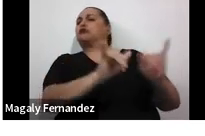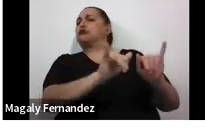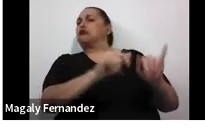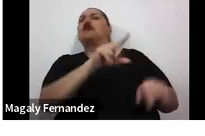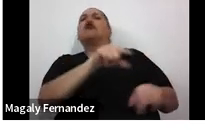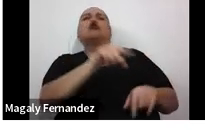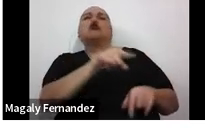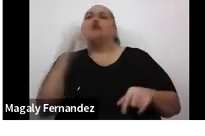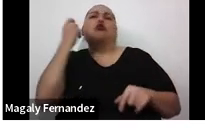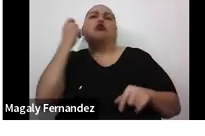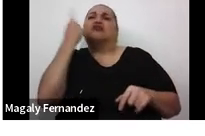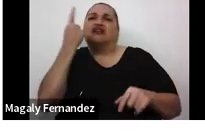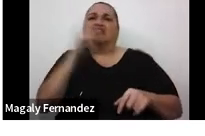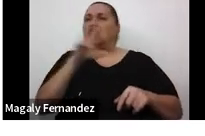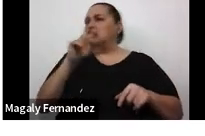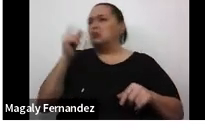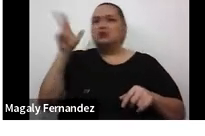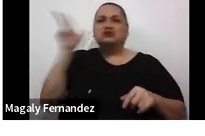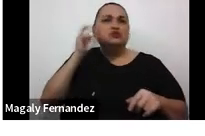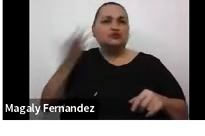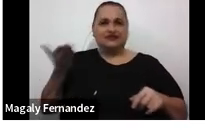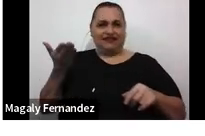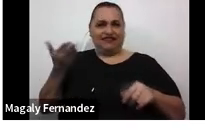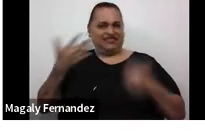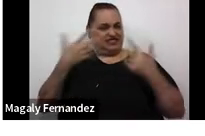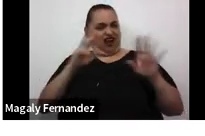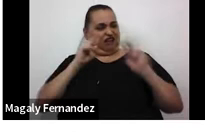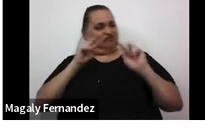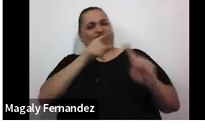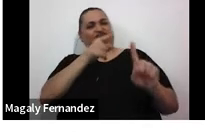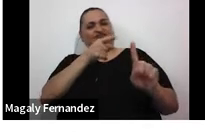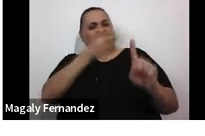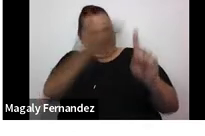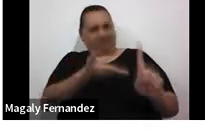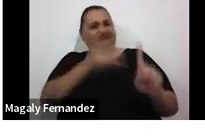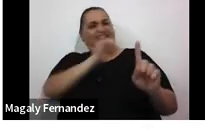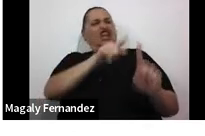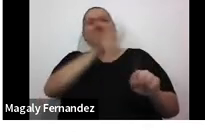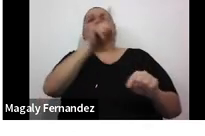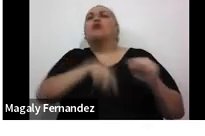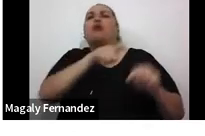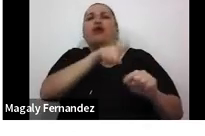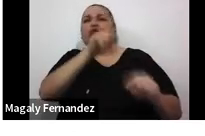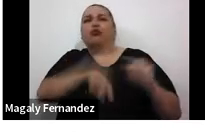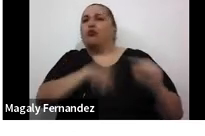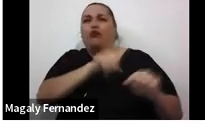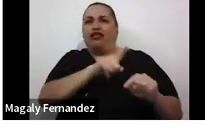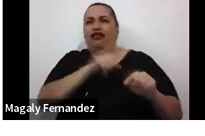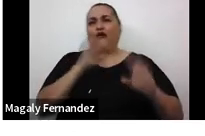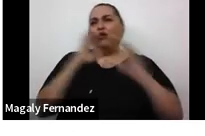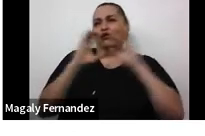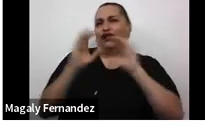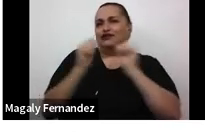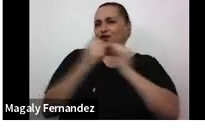no no escuchan Entonces no no puedo hablar con él No no va a ser capaz de mantener una comunicación conmigo